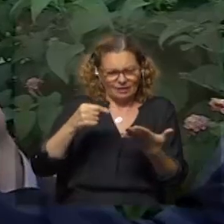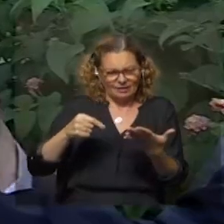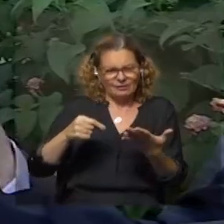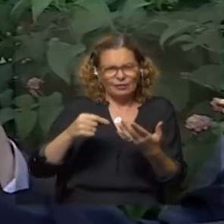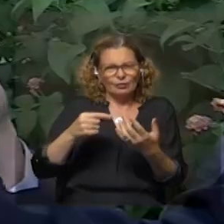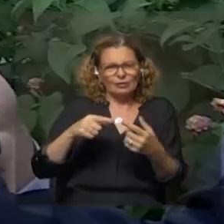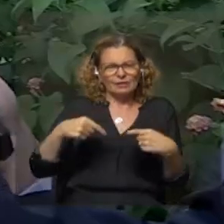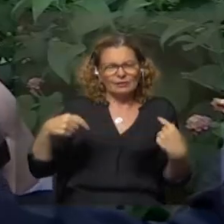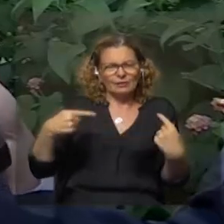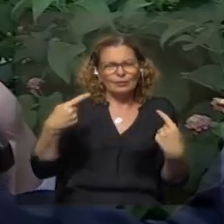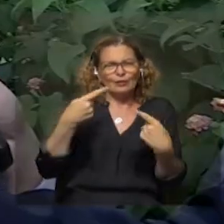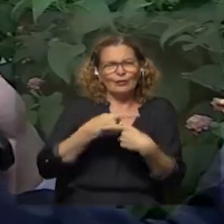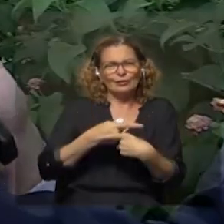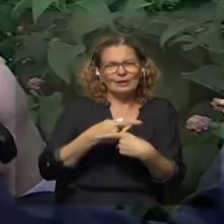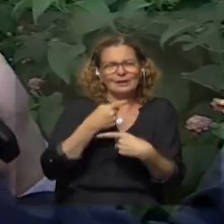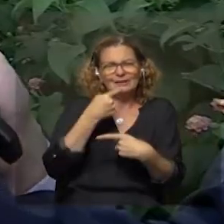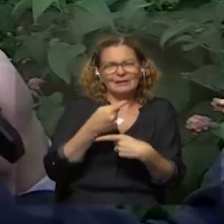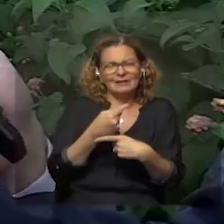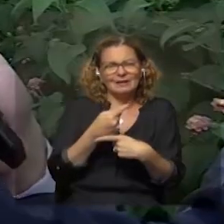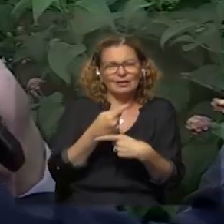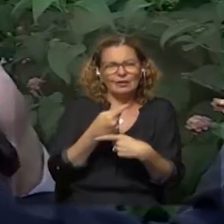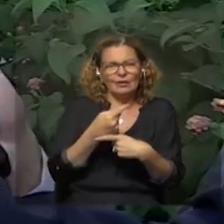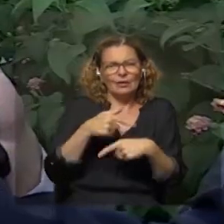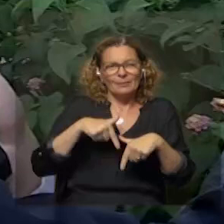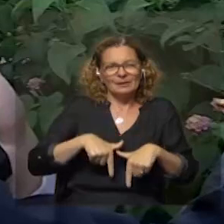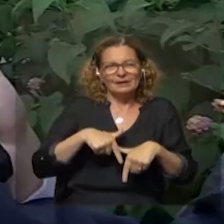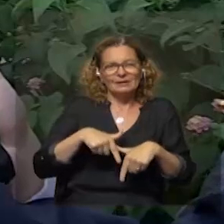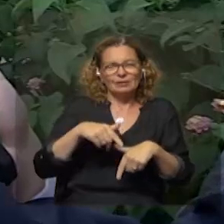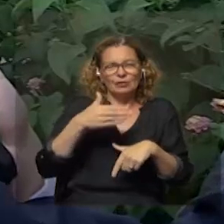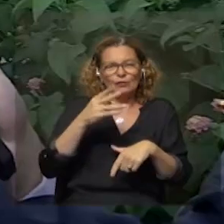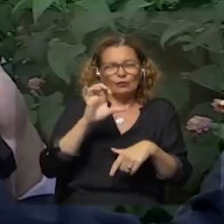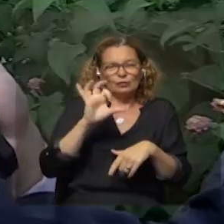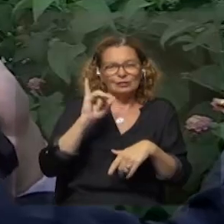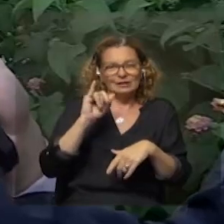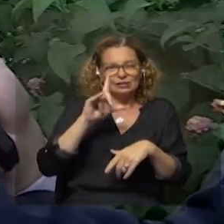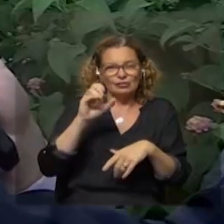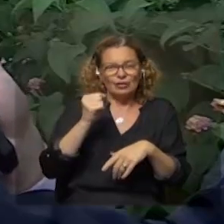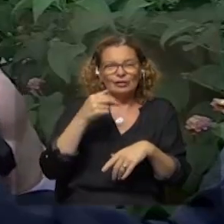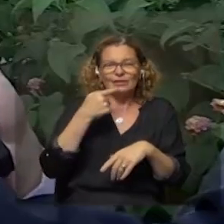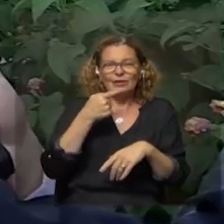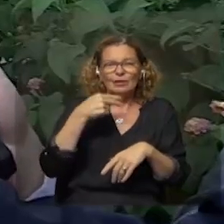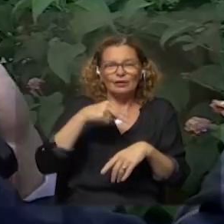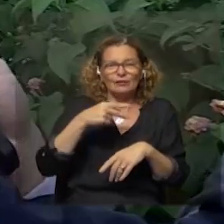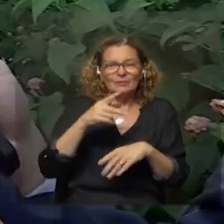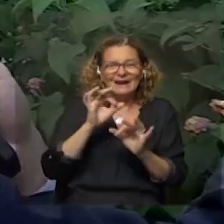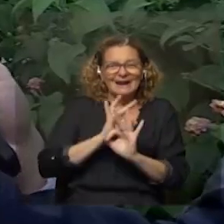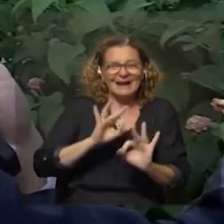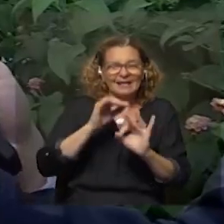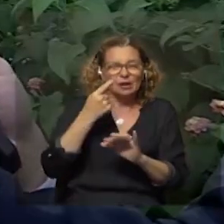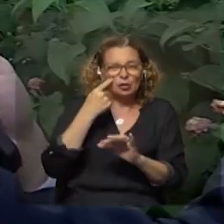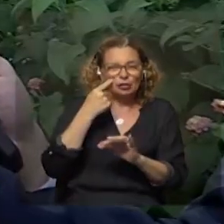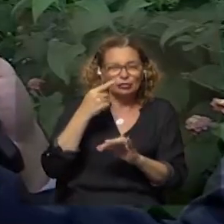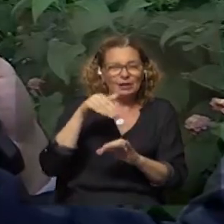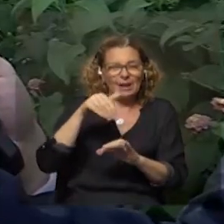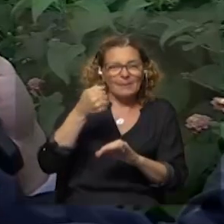son contrarias a lo que se dijeron en la interpelación el ministro bustillo dijo que en noviembre nadie conocía a marcet de estos chat